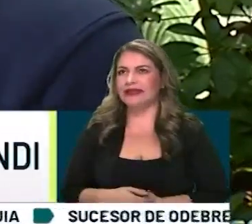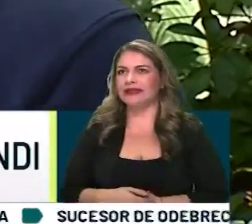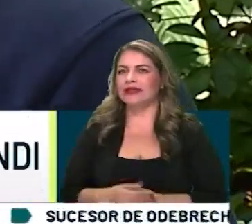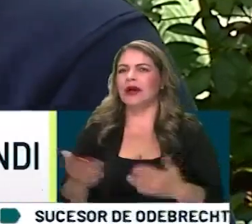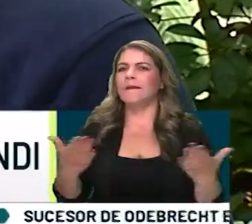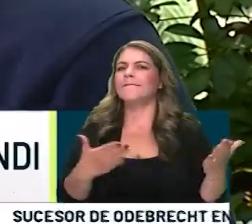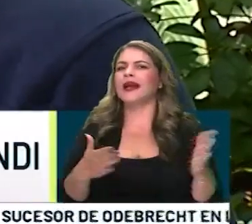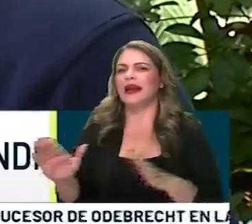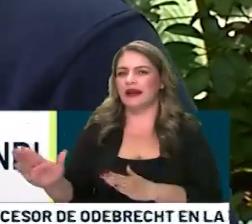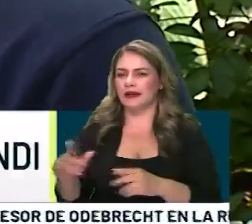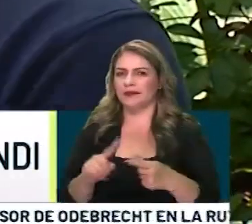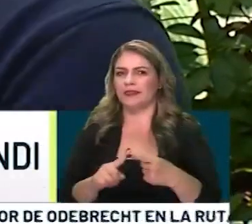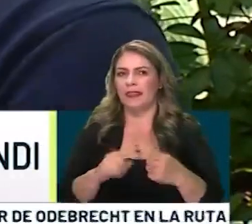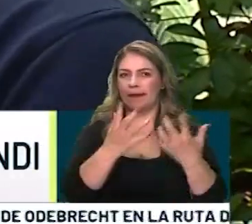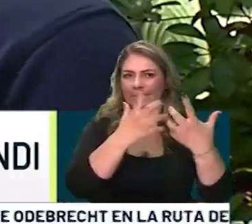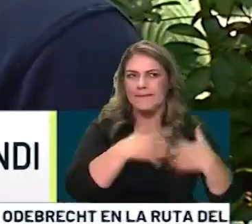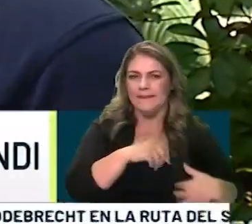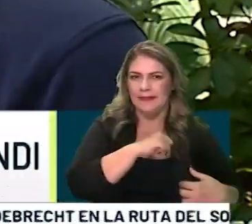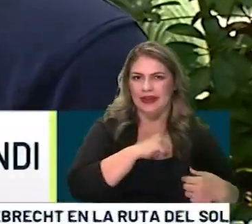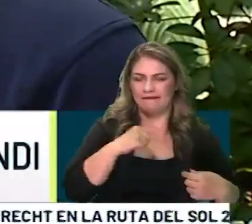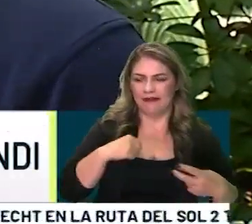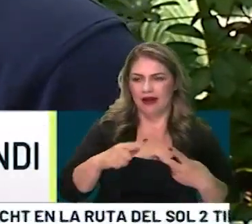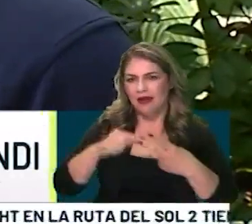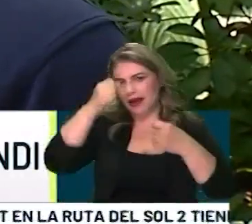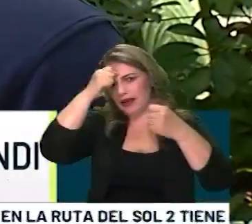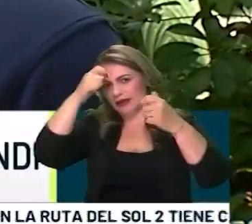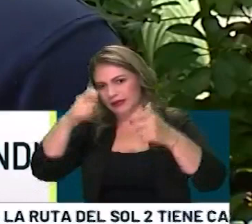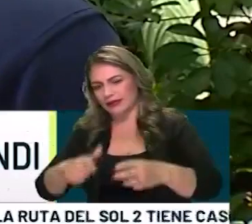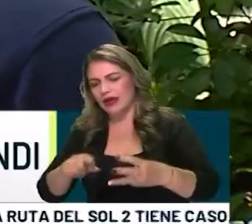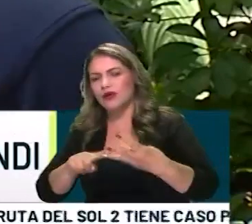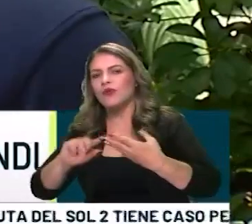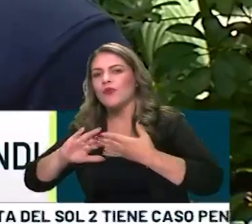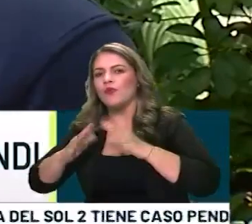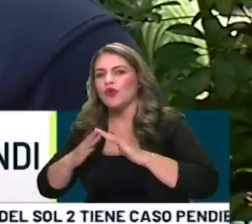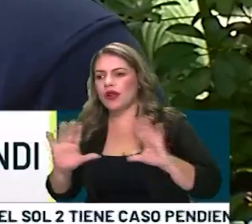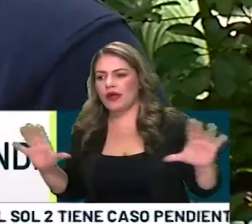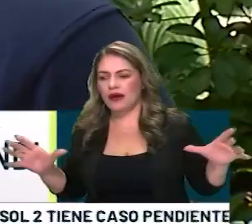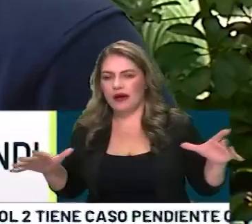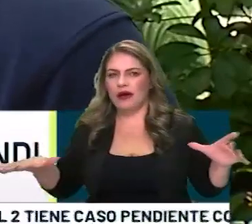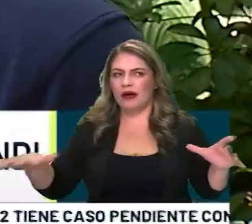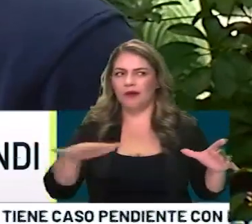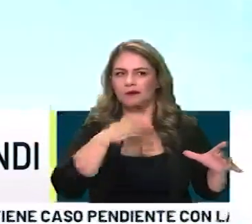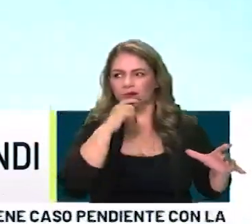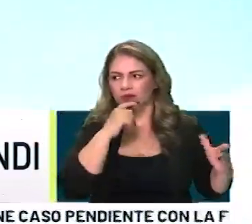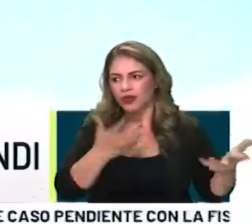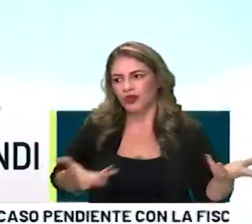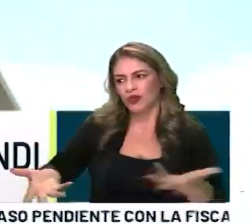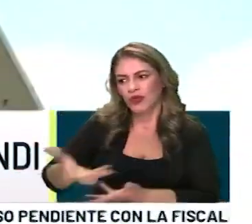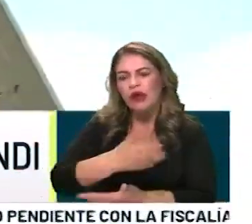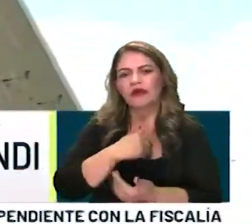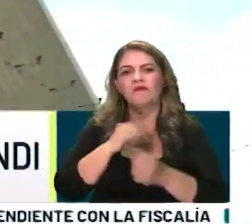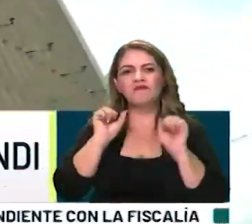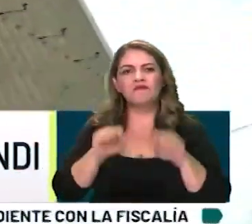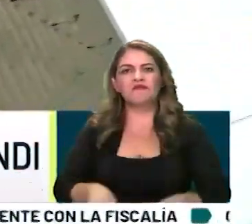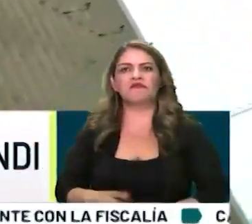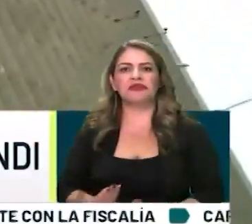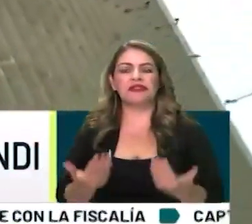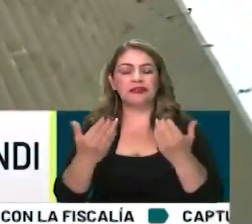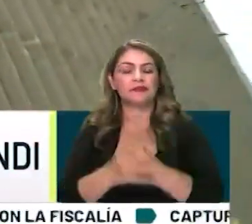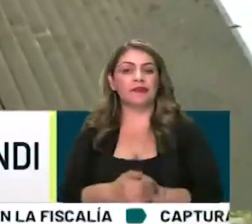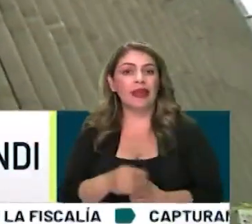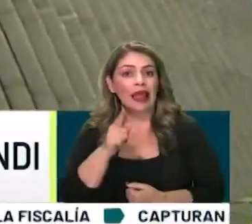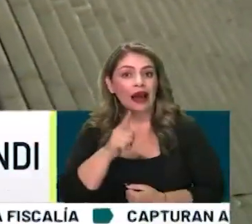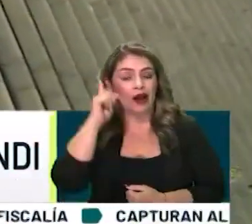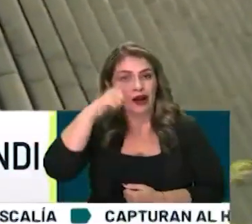la empresa privada el estado eh Y la comunidad académica para lograr que las cosas ahora la gobernación de Antioquia